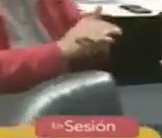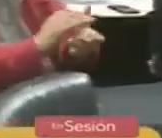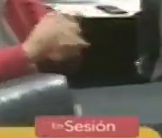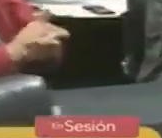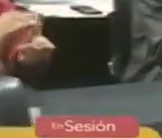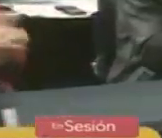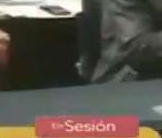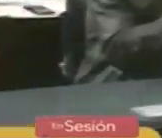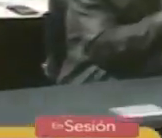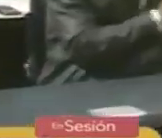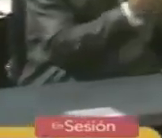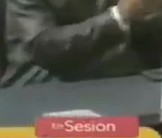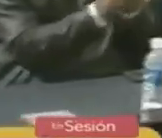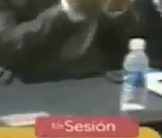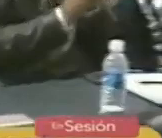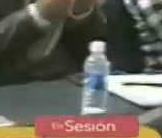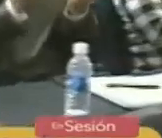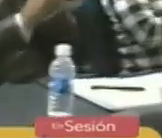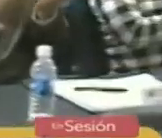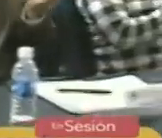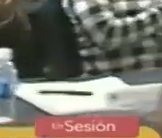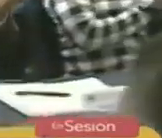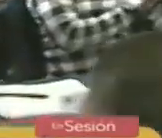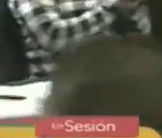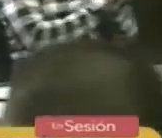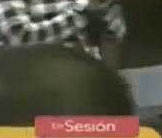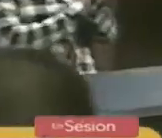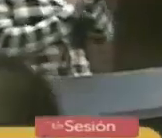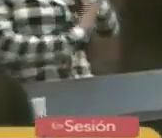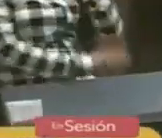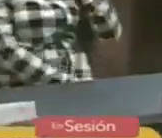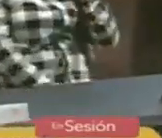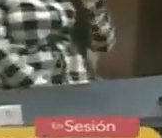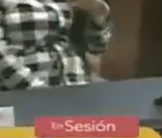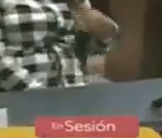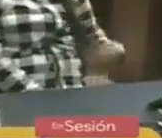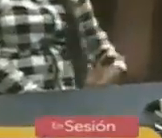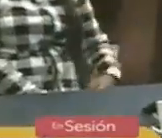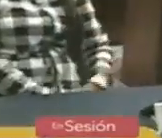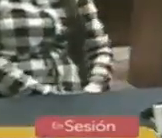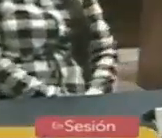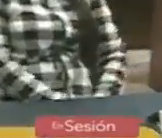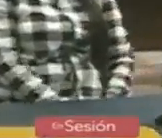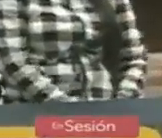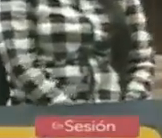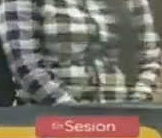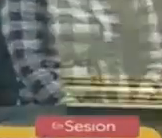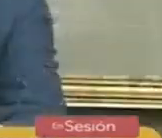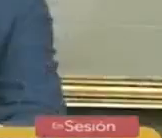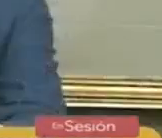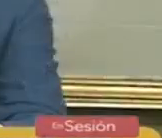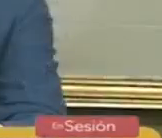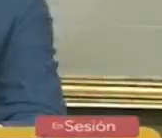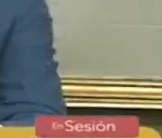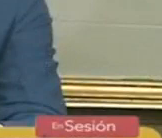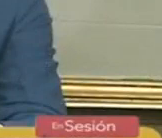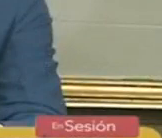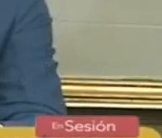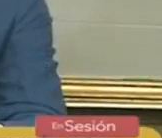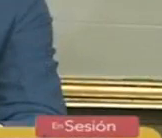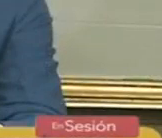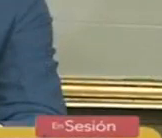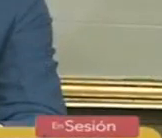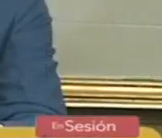Intervención, el diputado Pedro Carreño, quien fue... Derecho a palabra al diputado Oscar